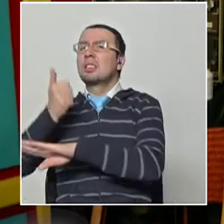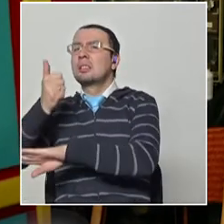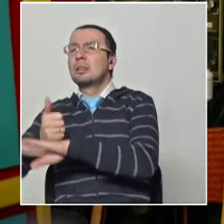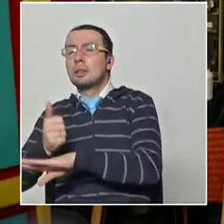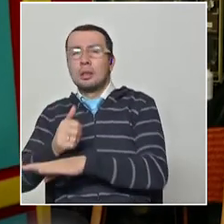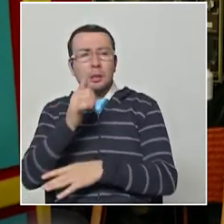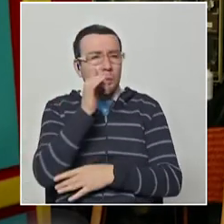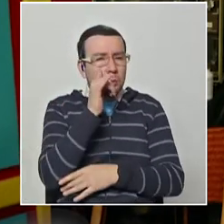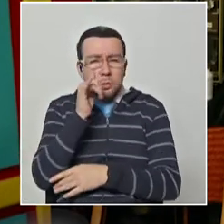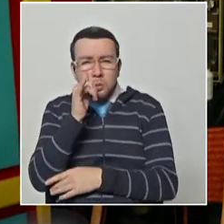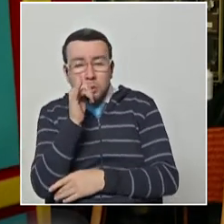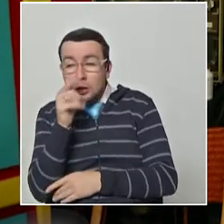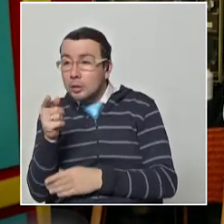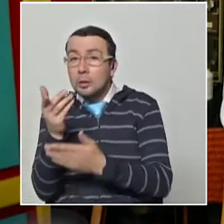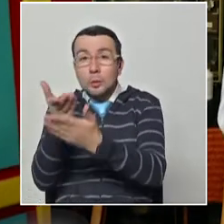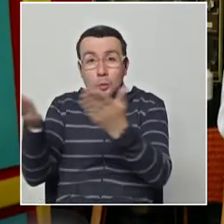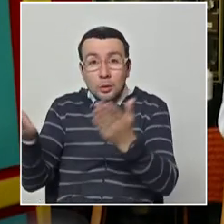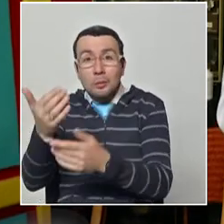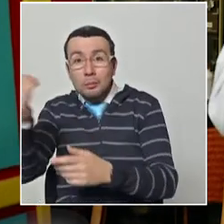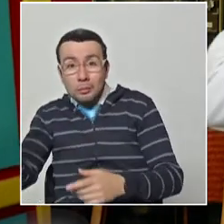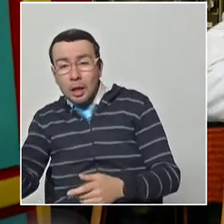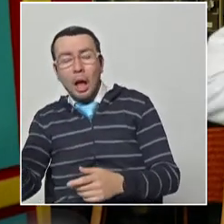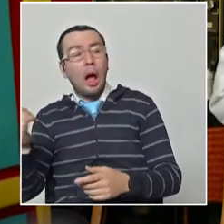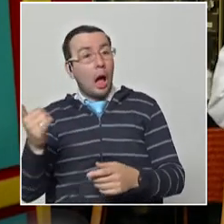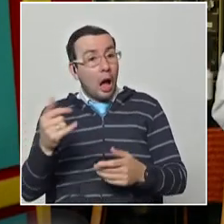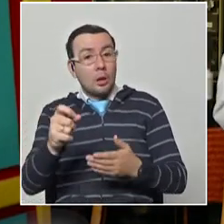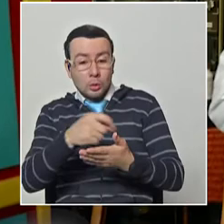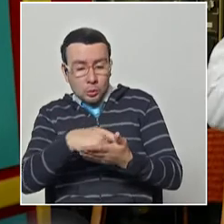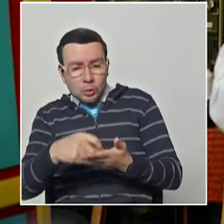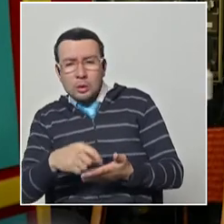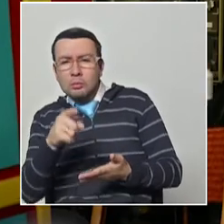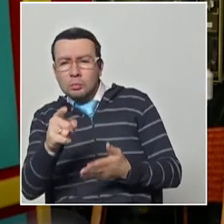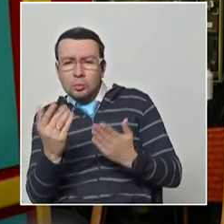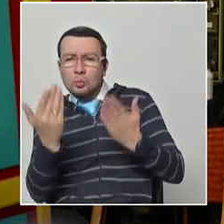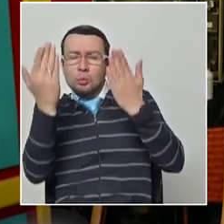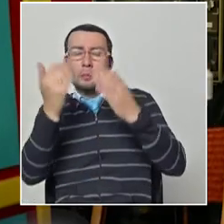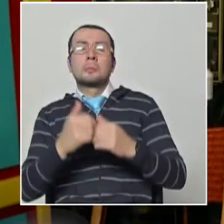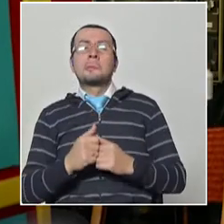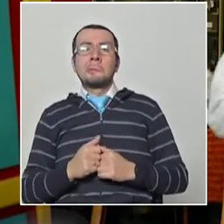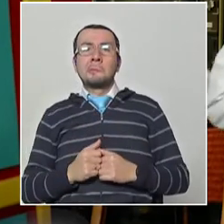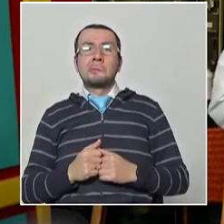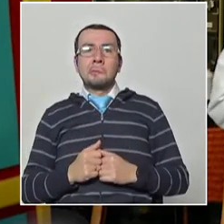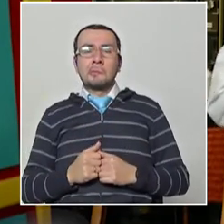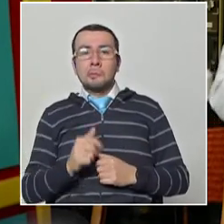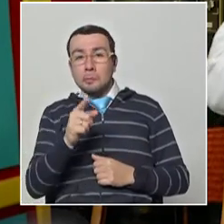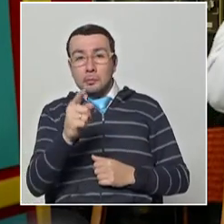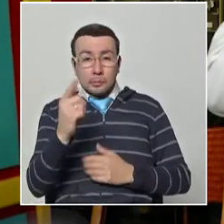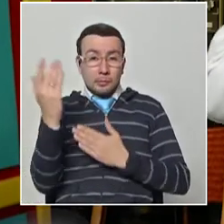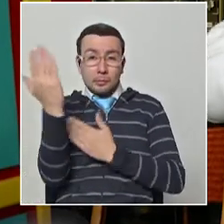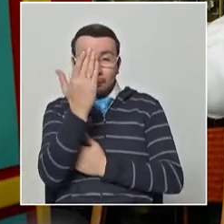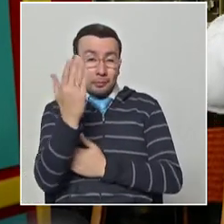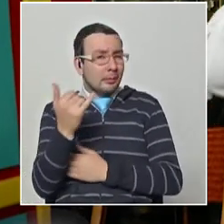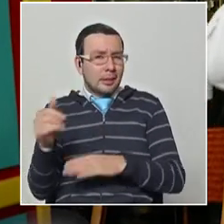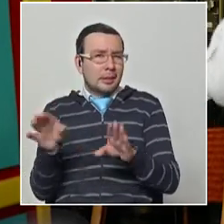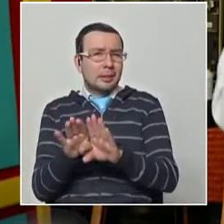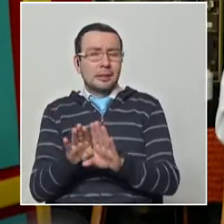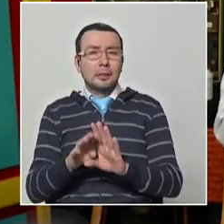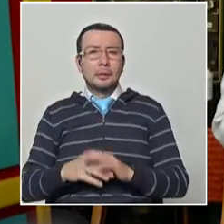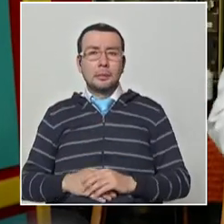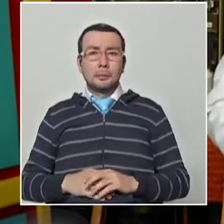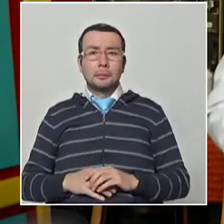productores que son realmente los que están escribiendo su obra su película por ende son los